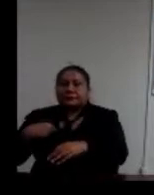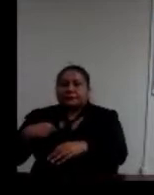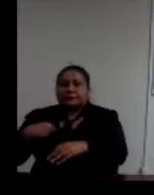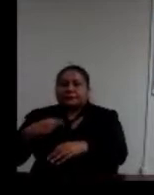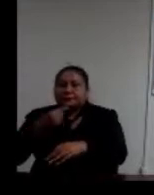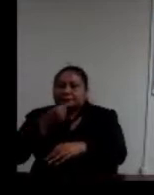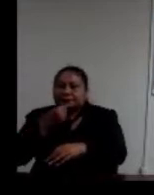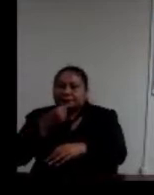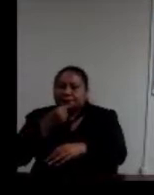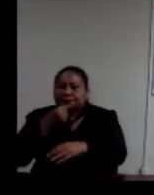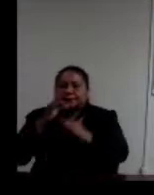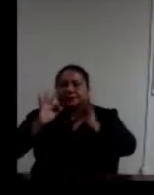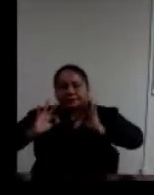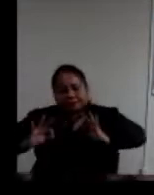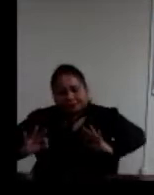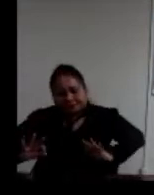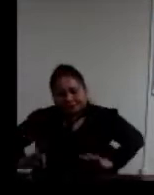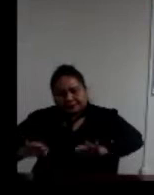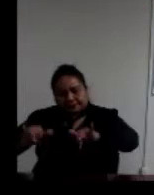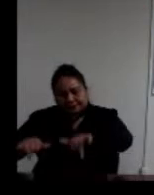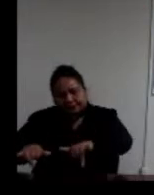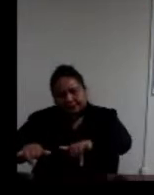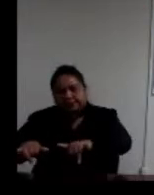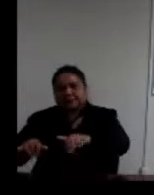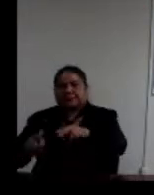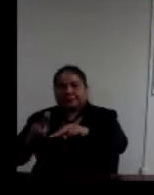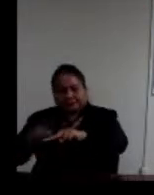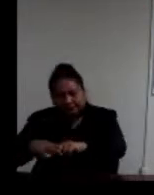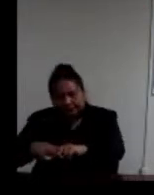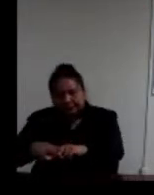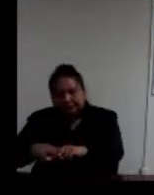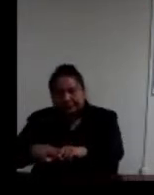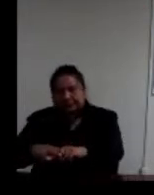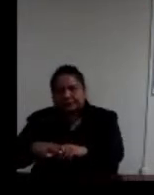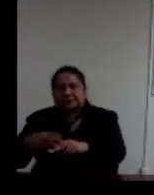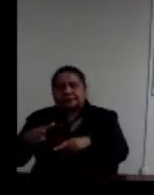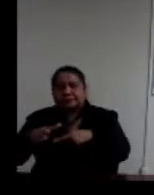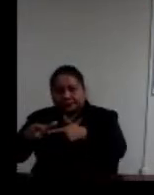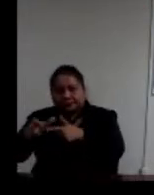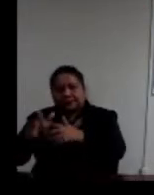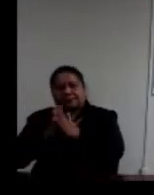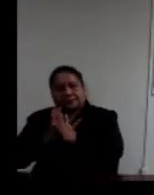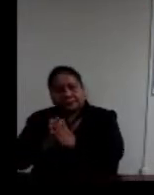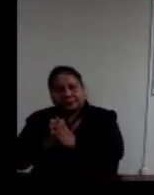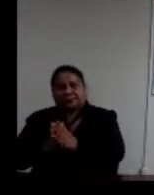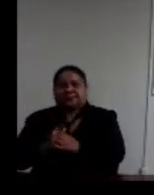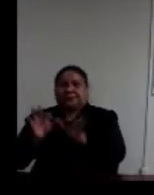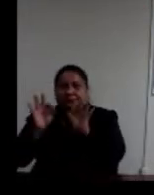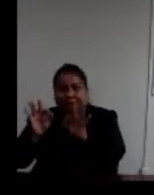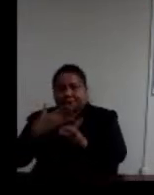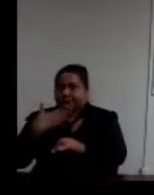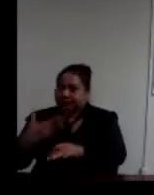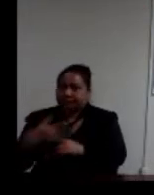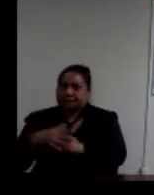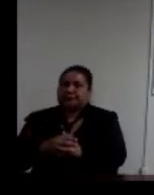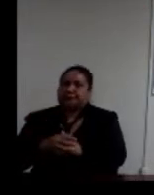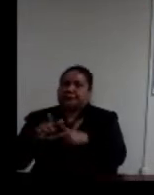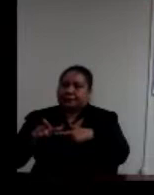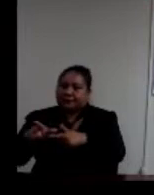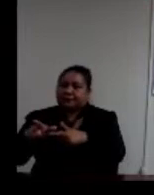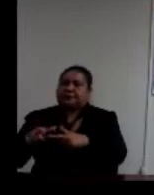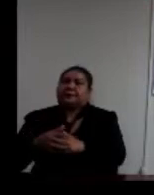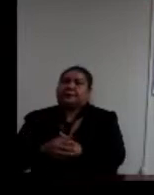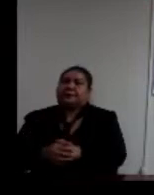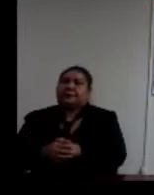a un niño tranquilo, quieto, que sigue indicaciones, que sigue una secuencia, y cuando